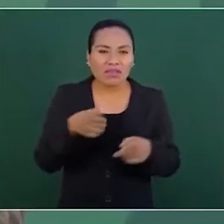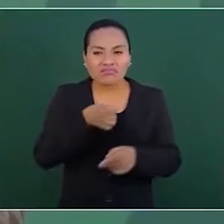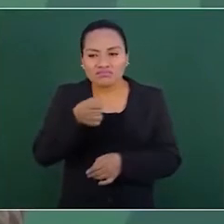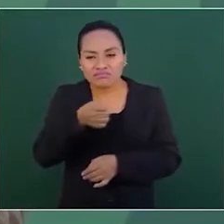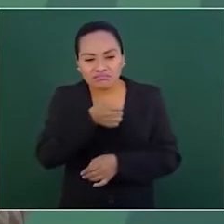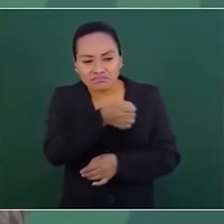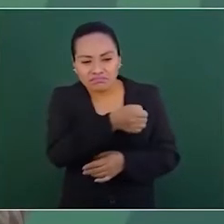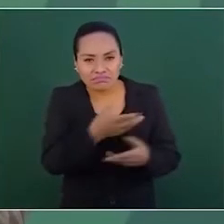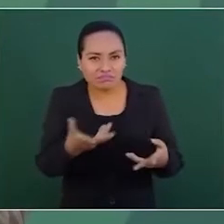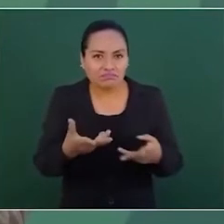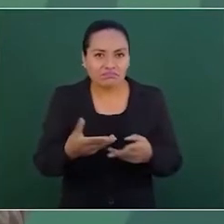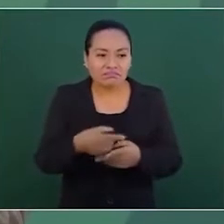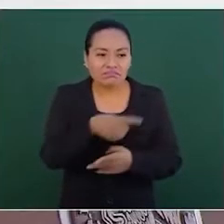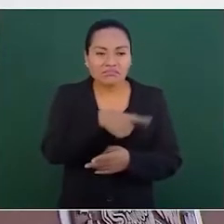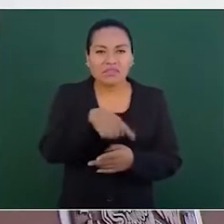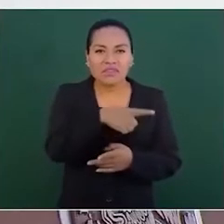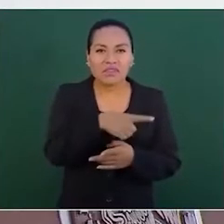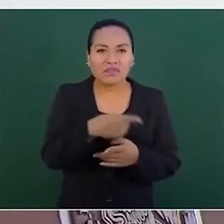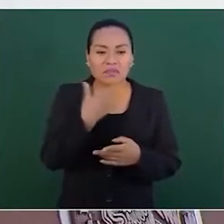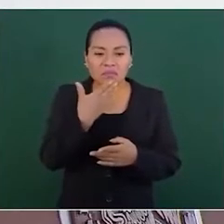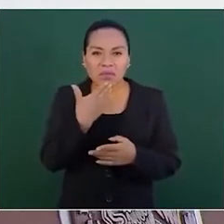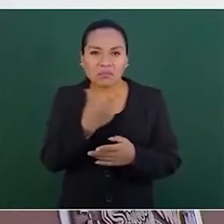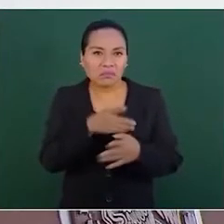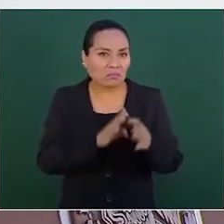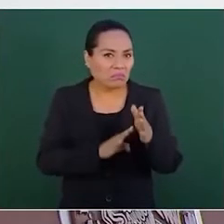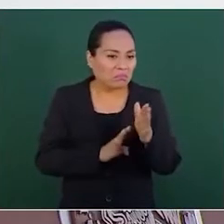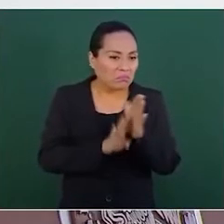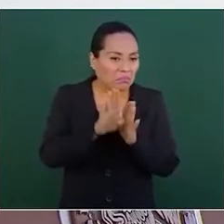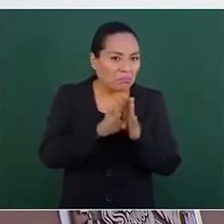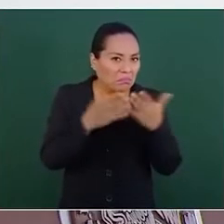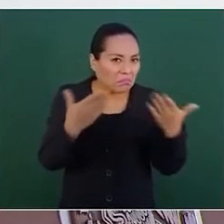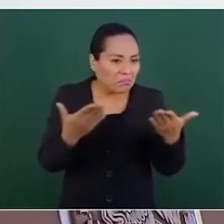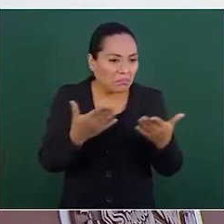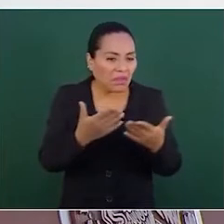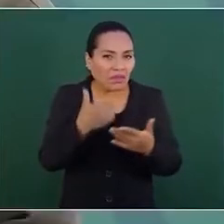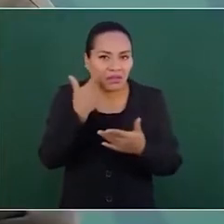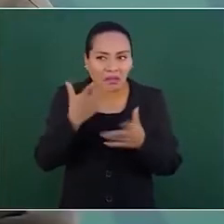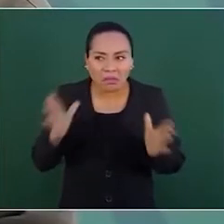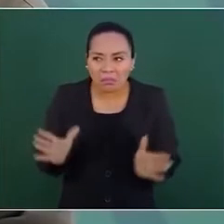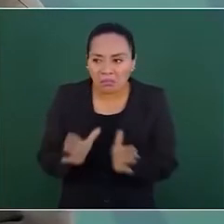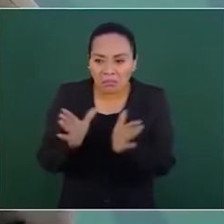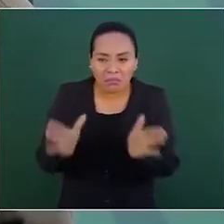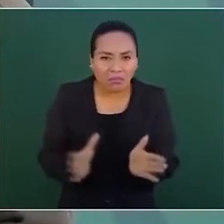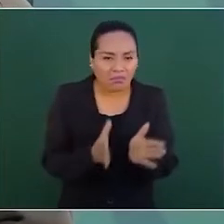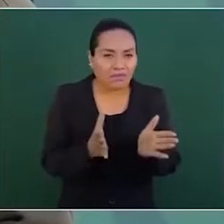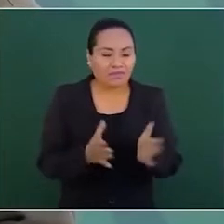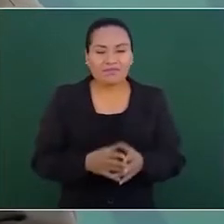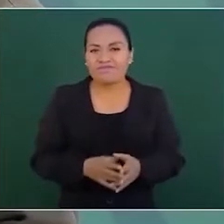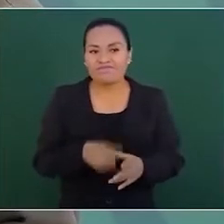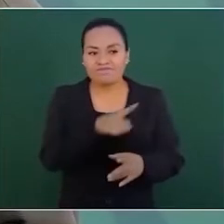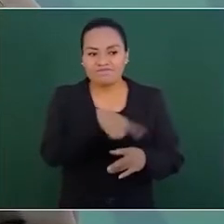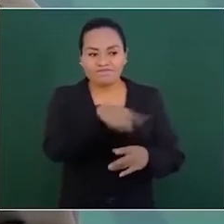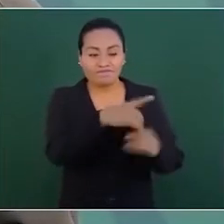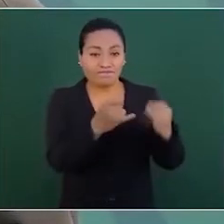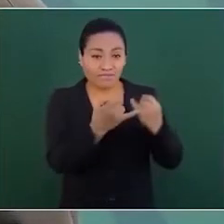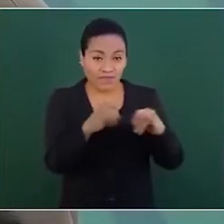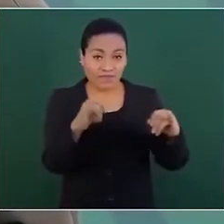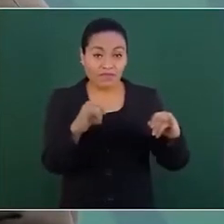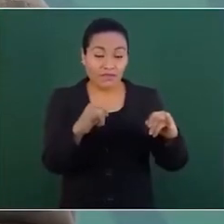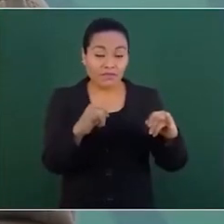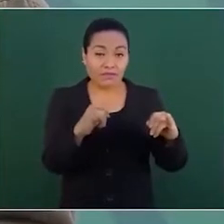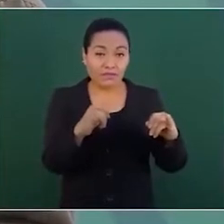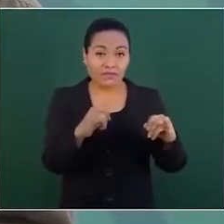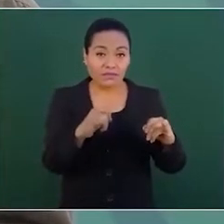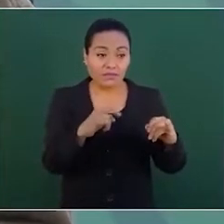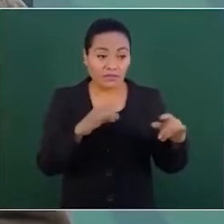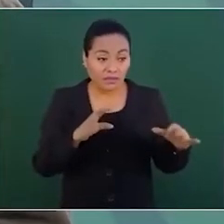objetivos, pseudo progresistas, pseudo independientes, tienen vinculación